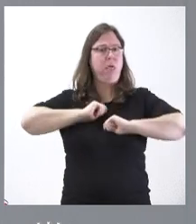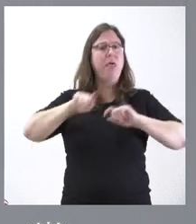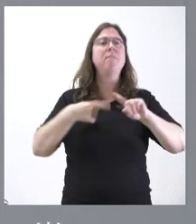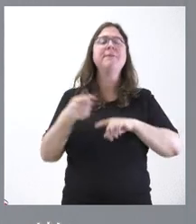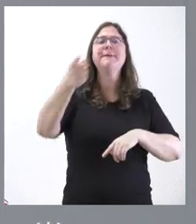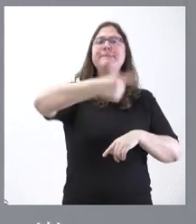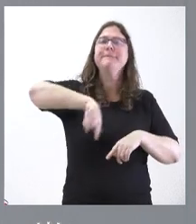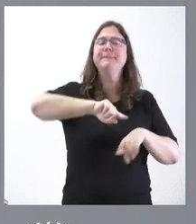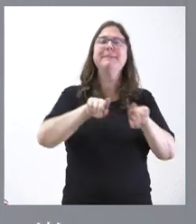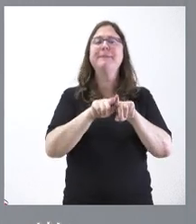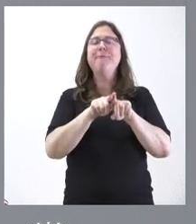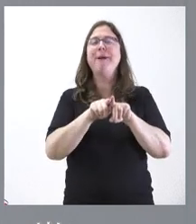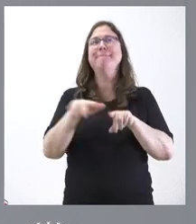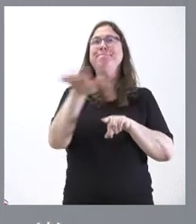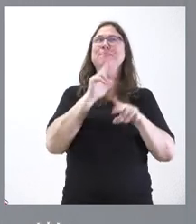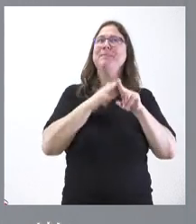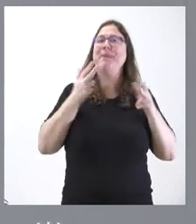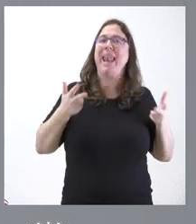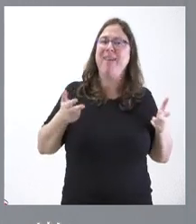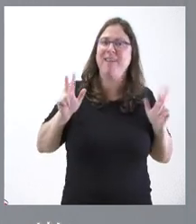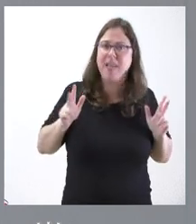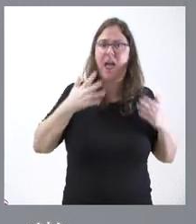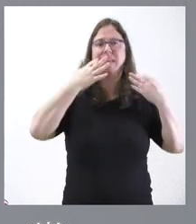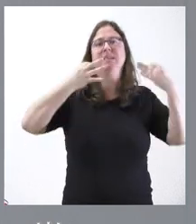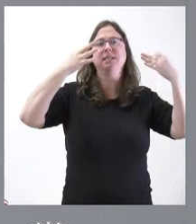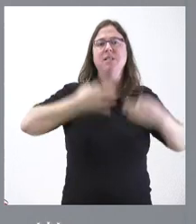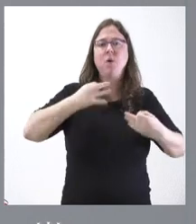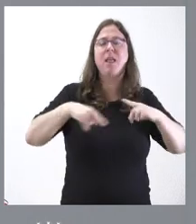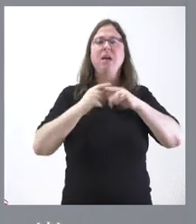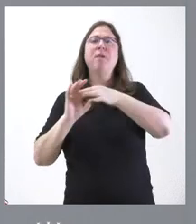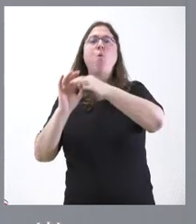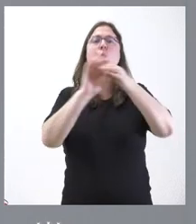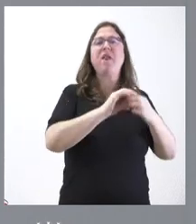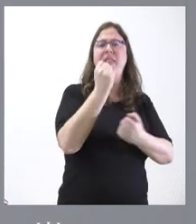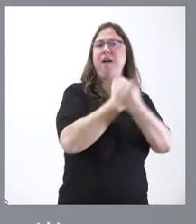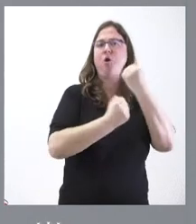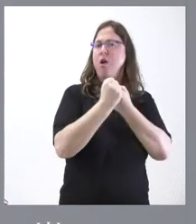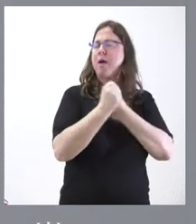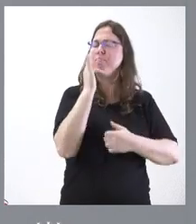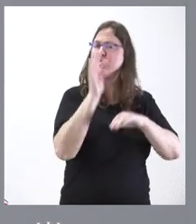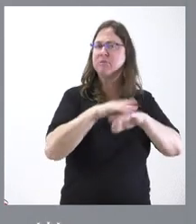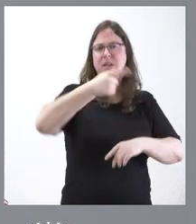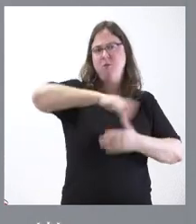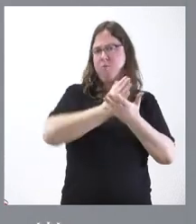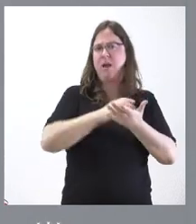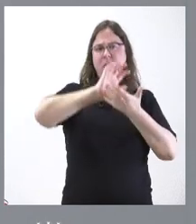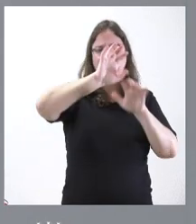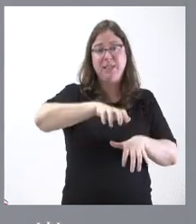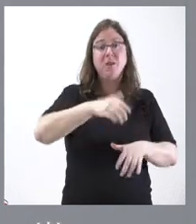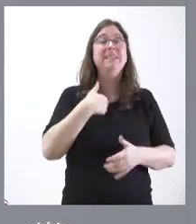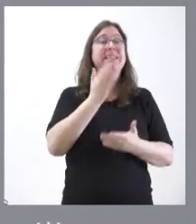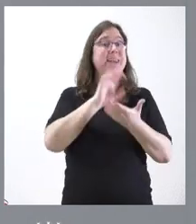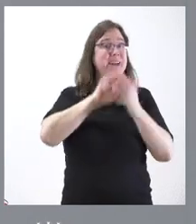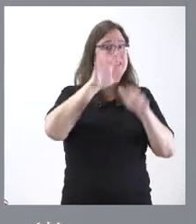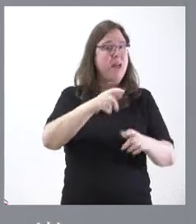espacio de libertad de seguridad y de unidad económica es muy positivo para nuestra tierra Castilla de León cuando se nos ha dado